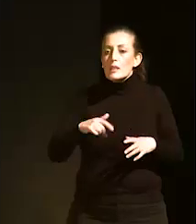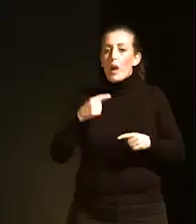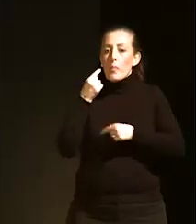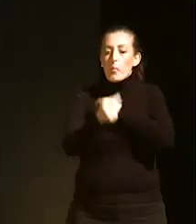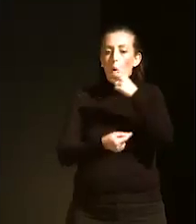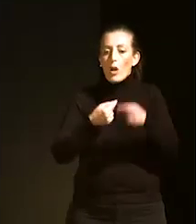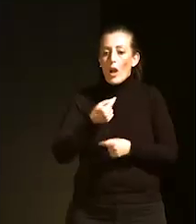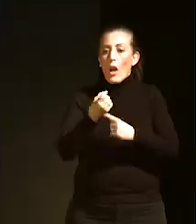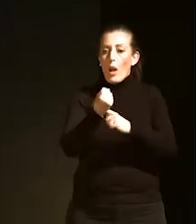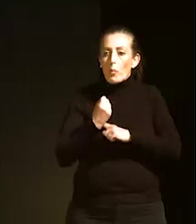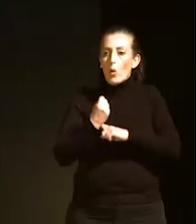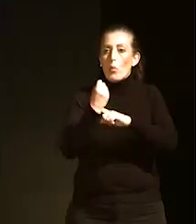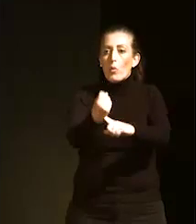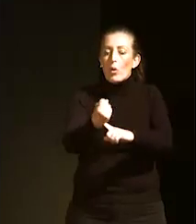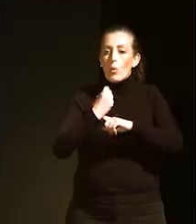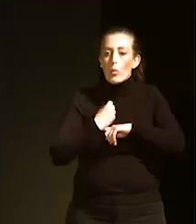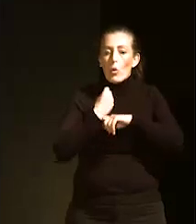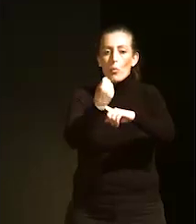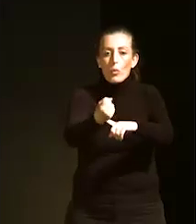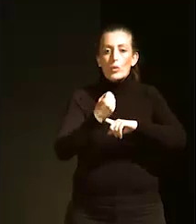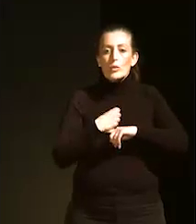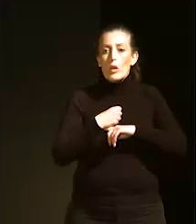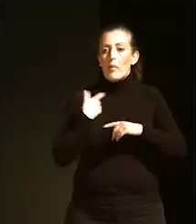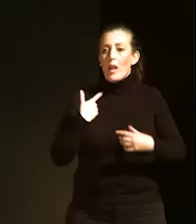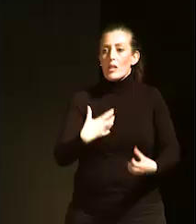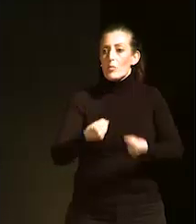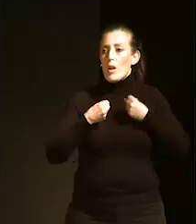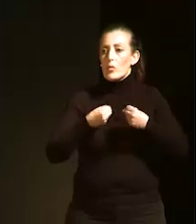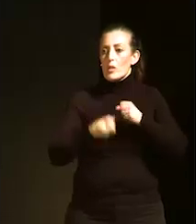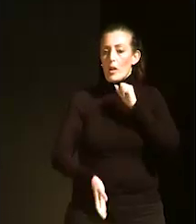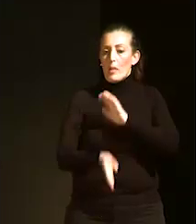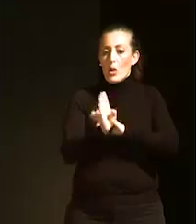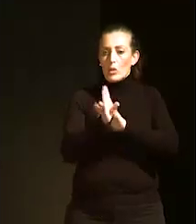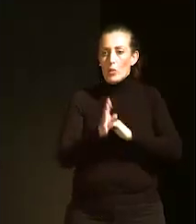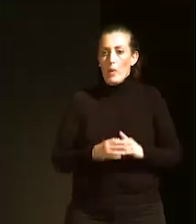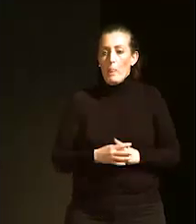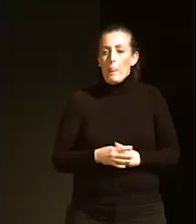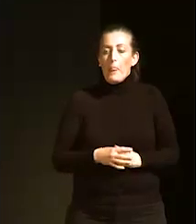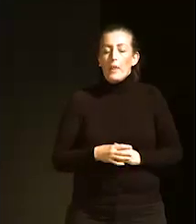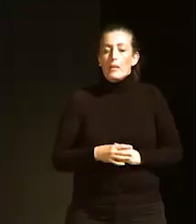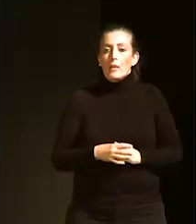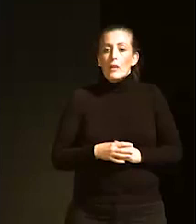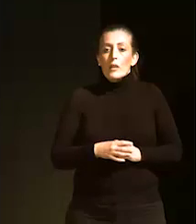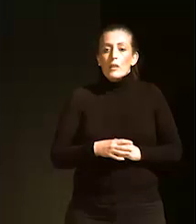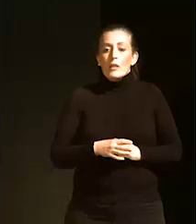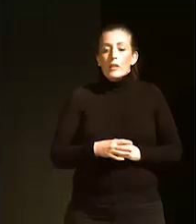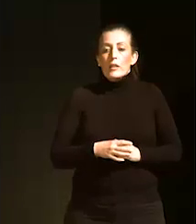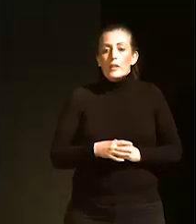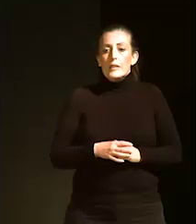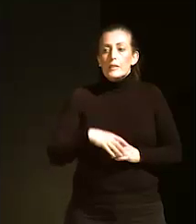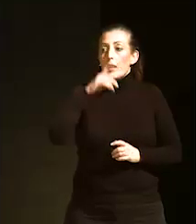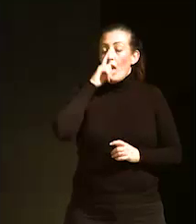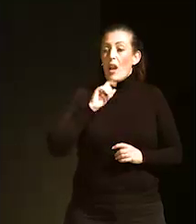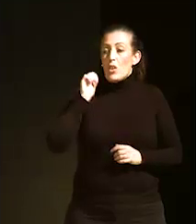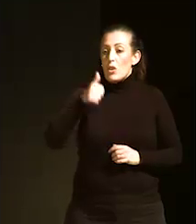sosteniendo unas a otras y se hacen más fuertes para poder continuar en los últimos años